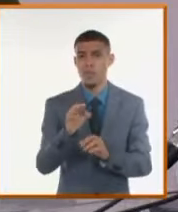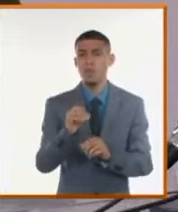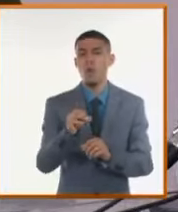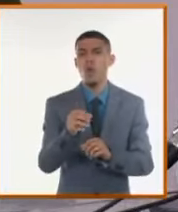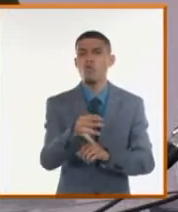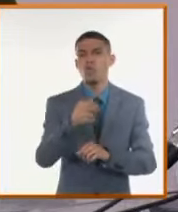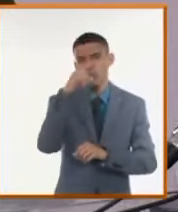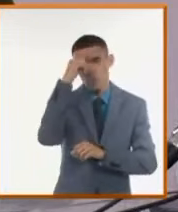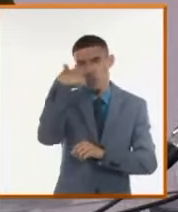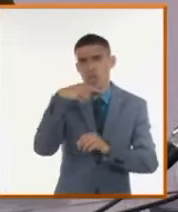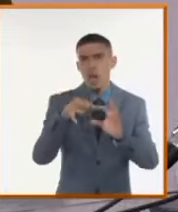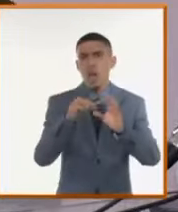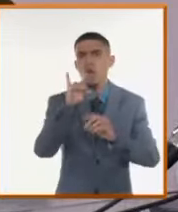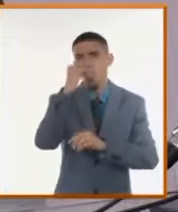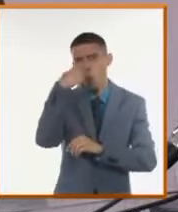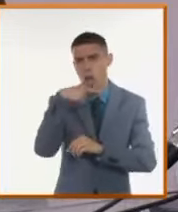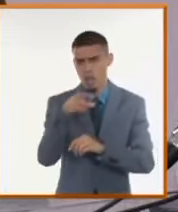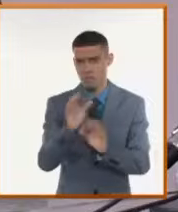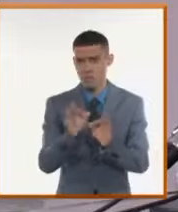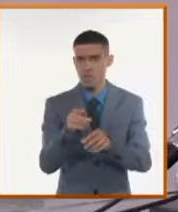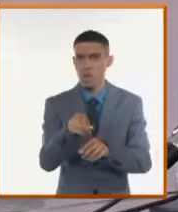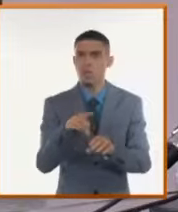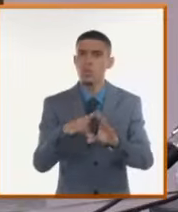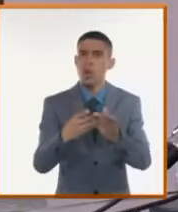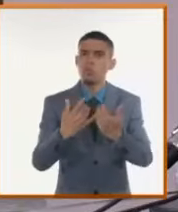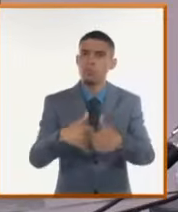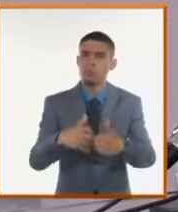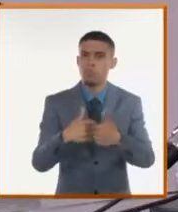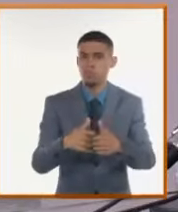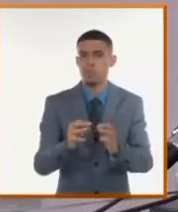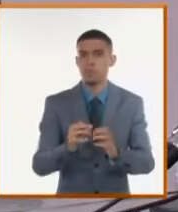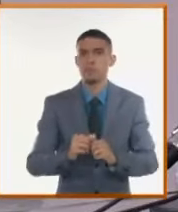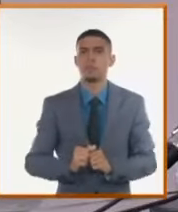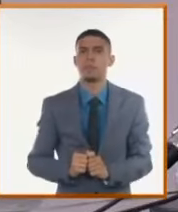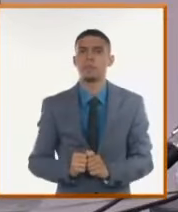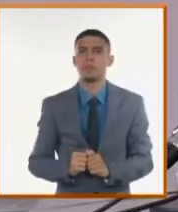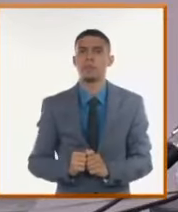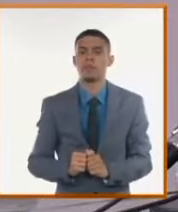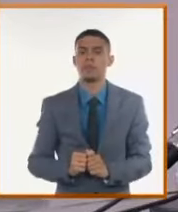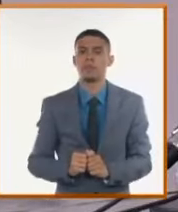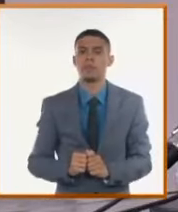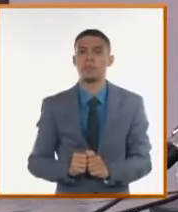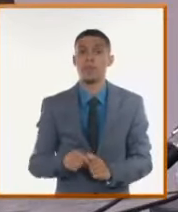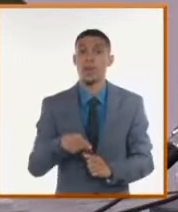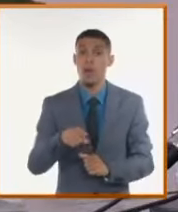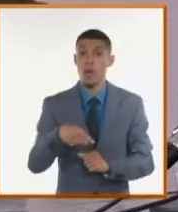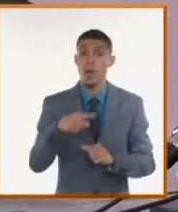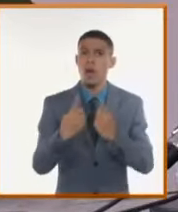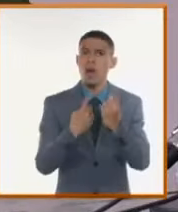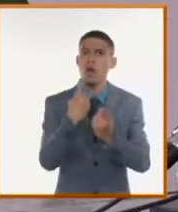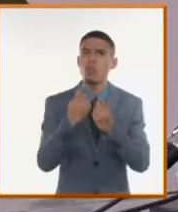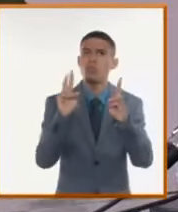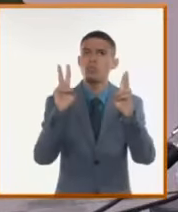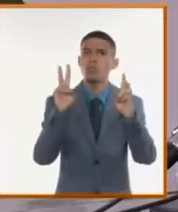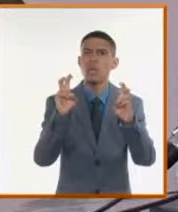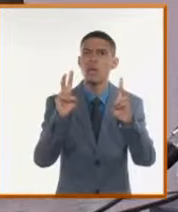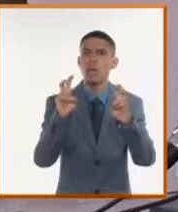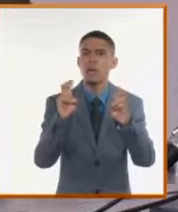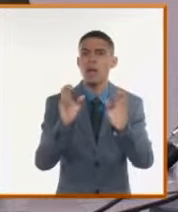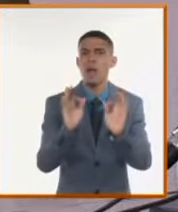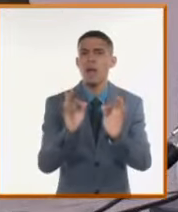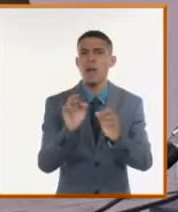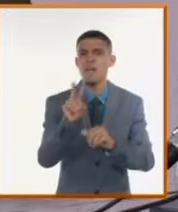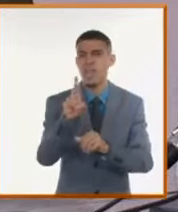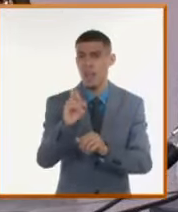recuperar todas las producciones que allí que allí se hacían Bueno vamos entonces a analizar algunos de los temas que nos han planteado